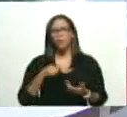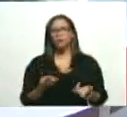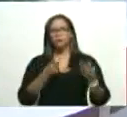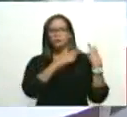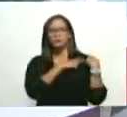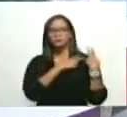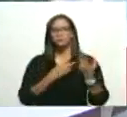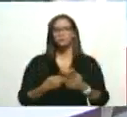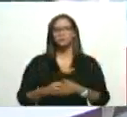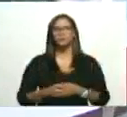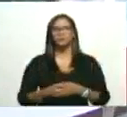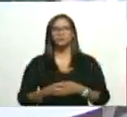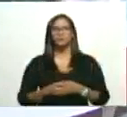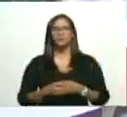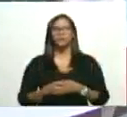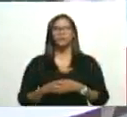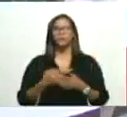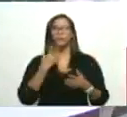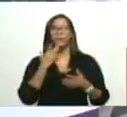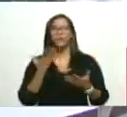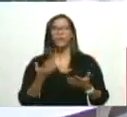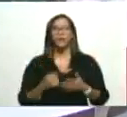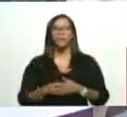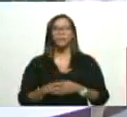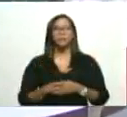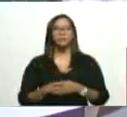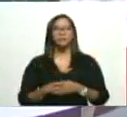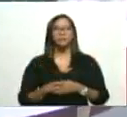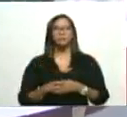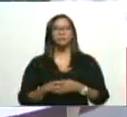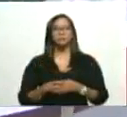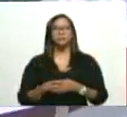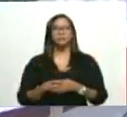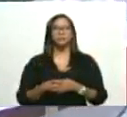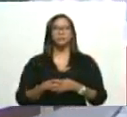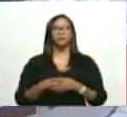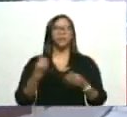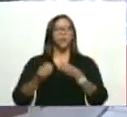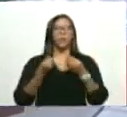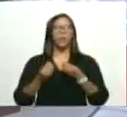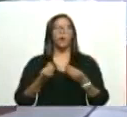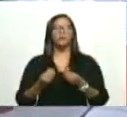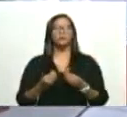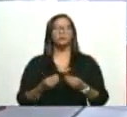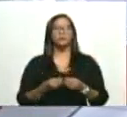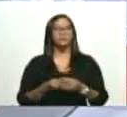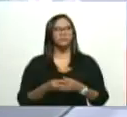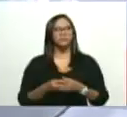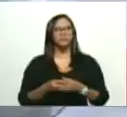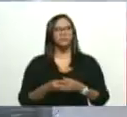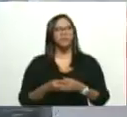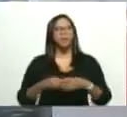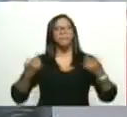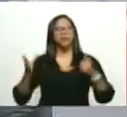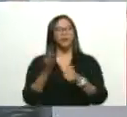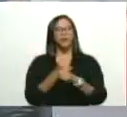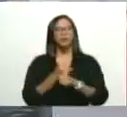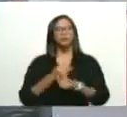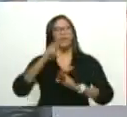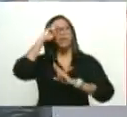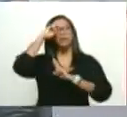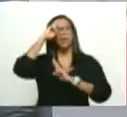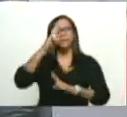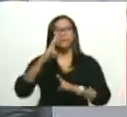frente a temas como la inteligencia artificial, hacia dónde vamos, cómo hacemos para de verdad lograr alcanzar el respeto